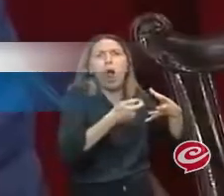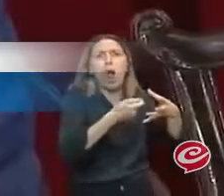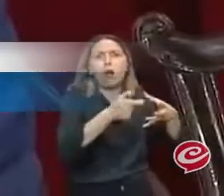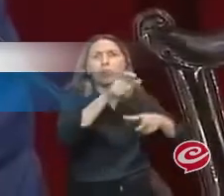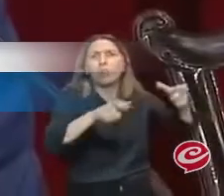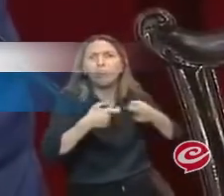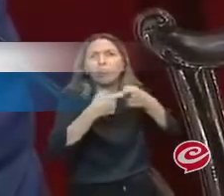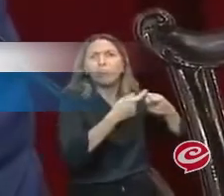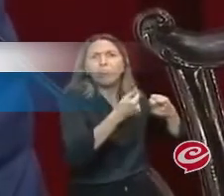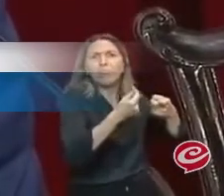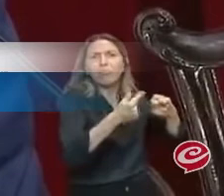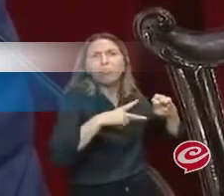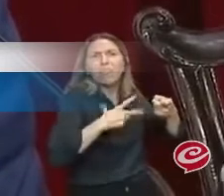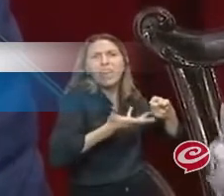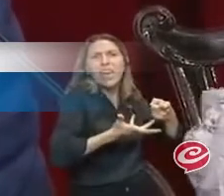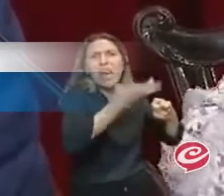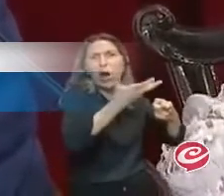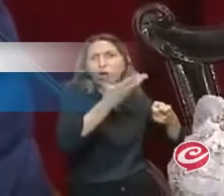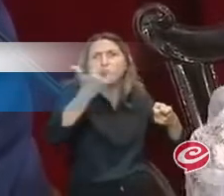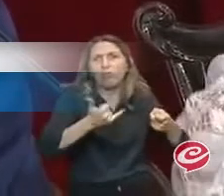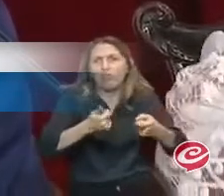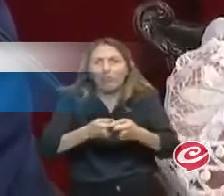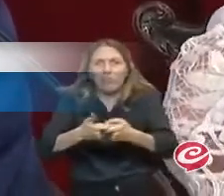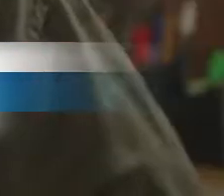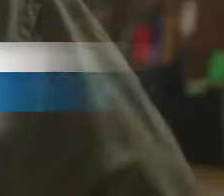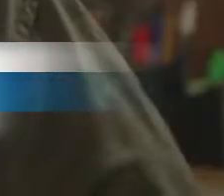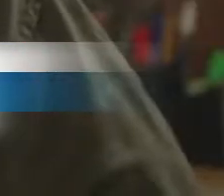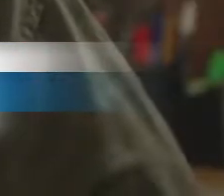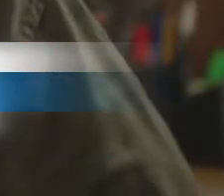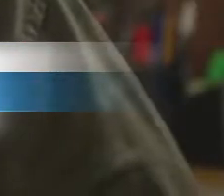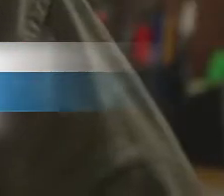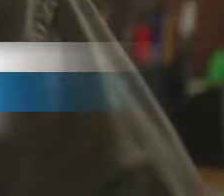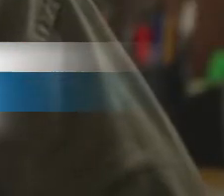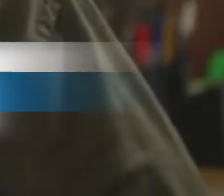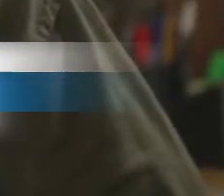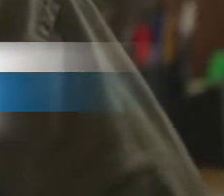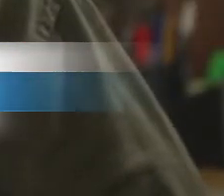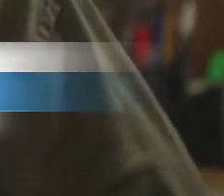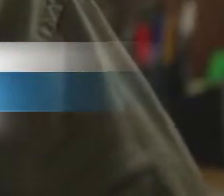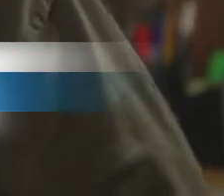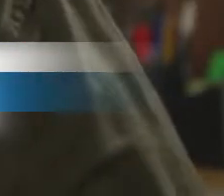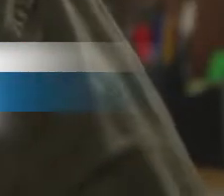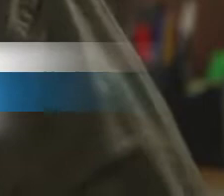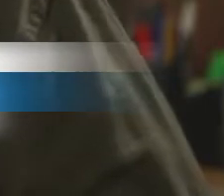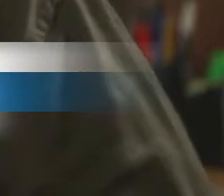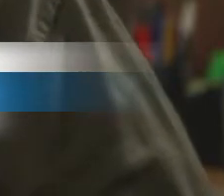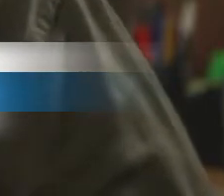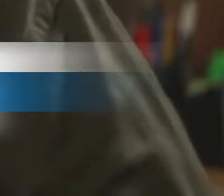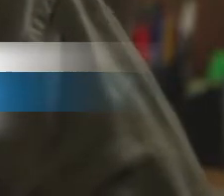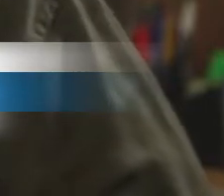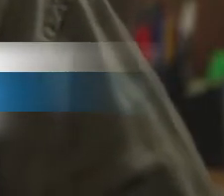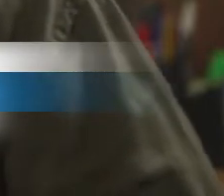la misma gente de ese sector, que recibieron un país desendeudado, ¿no? Endeudado, es verdad.